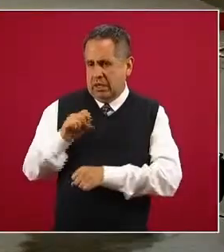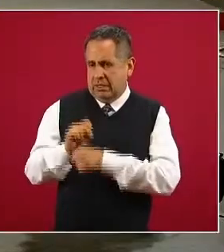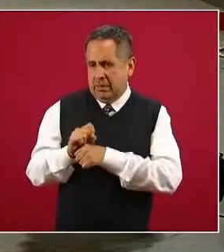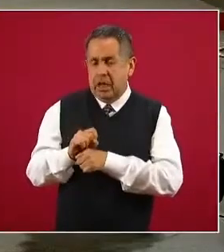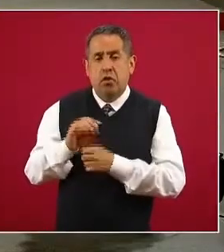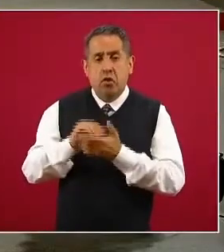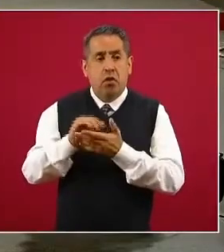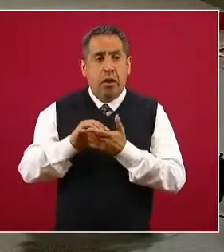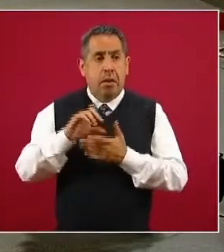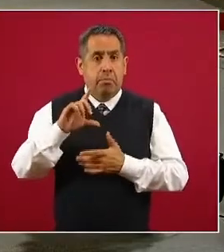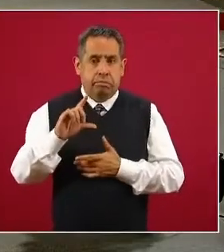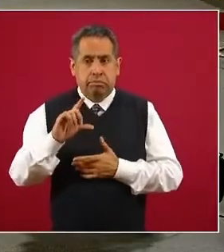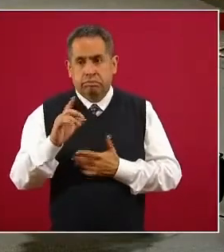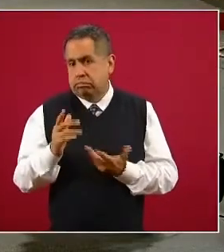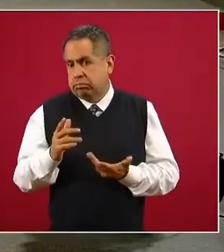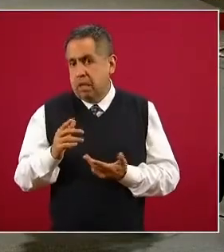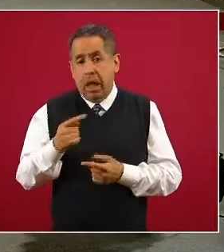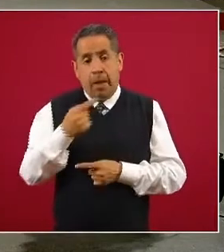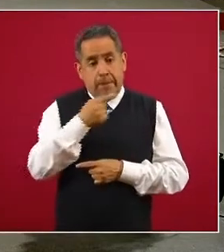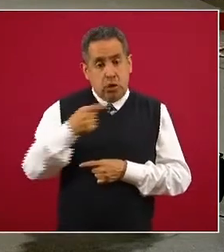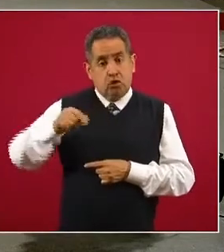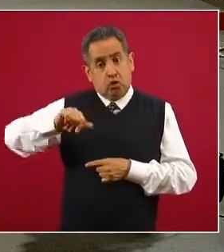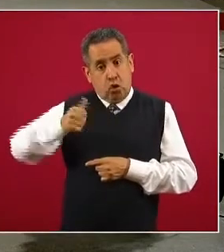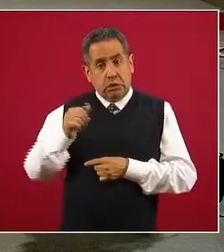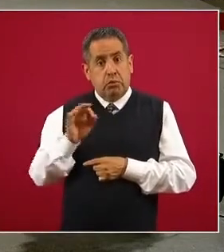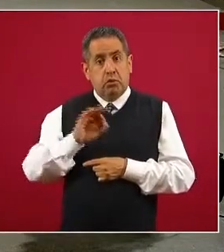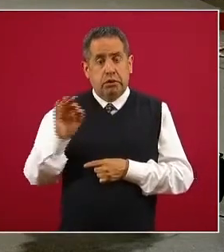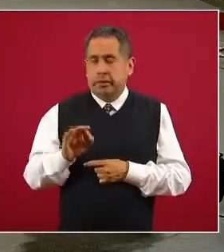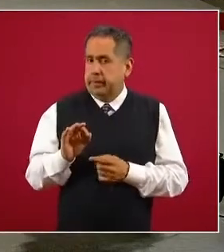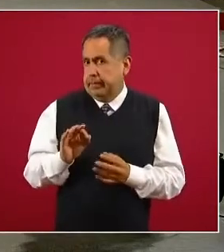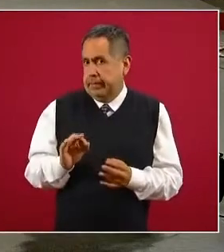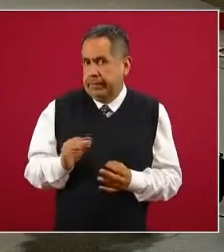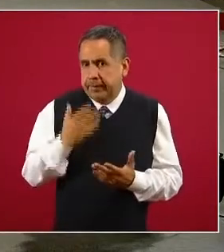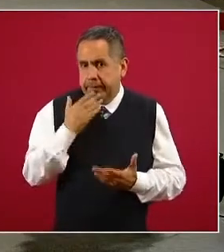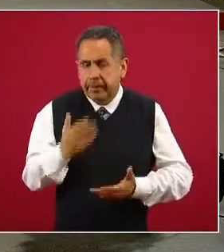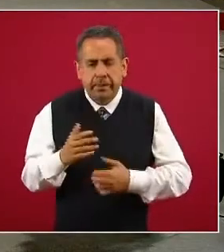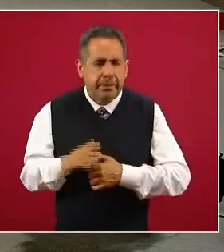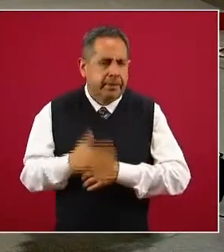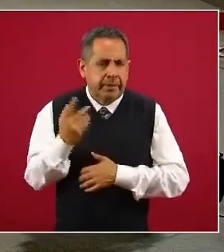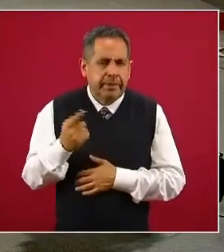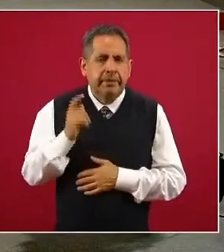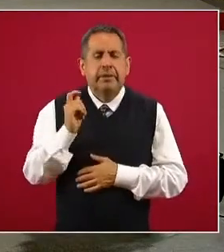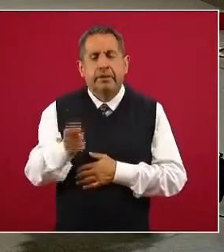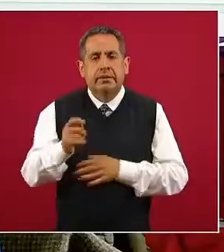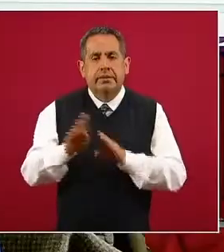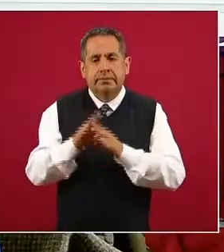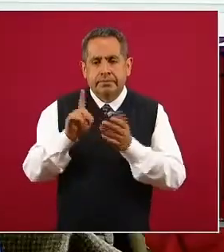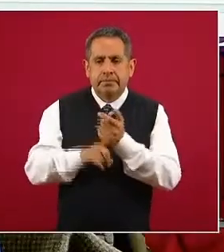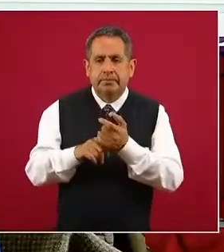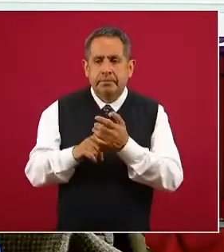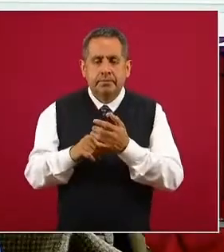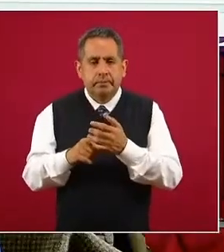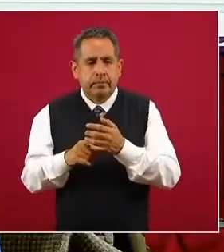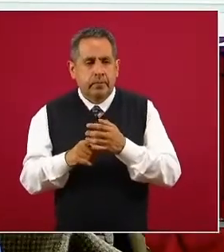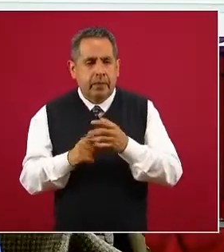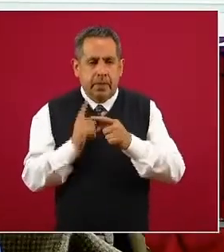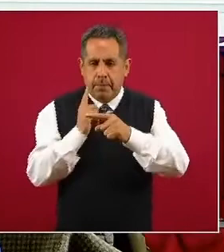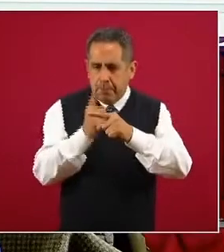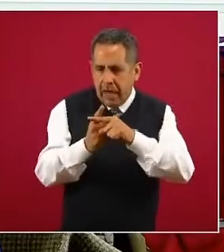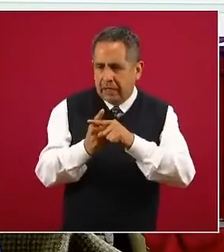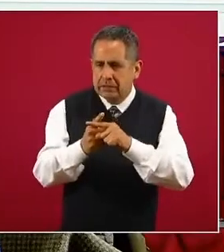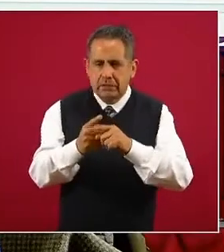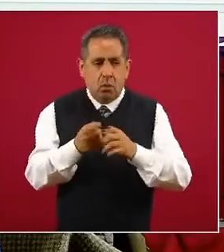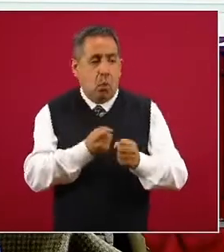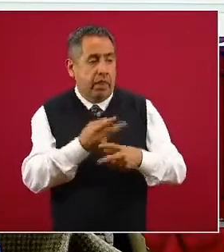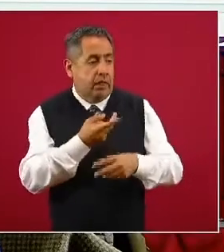reducción bastante importante, menos 11%, sobre todo porque hay que considerar que esto es las sumas y las restas, es decir, el